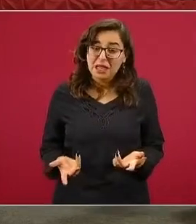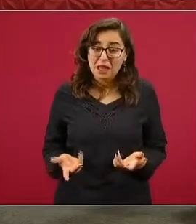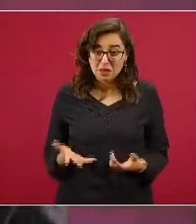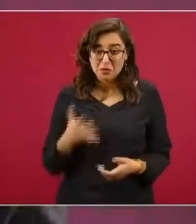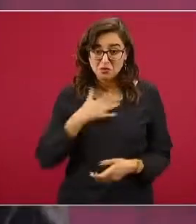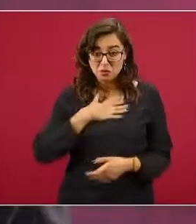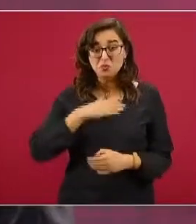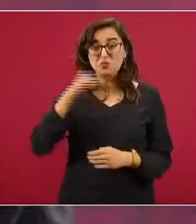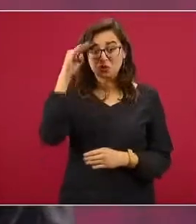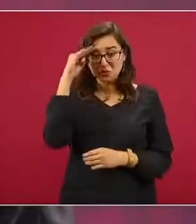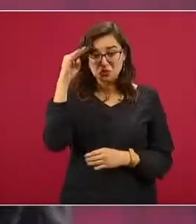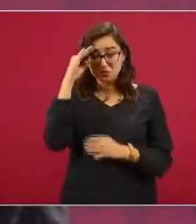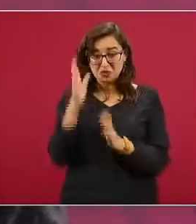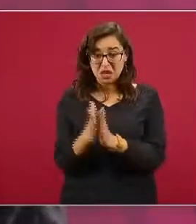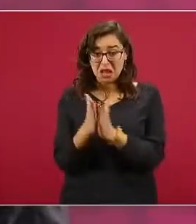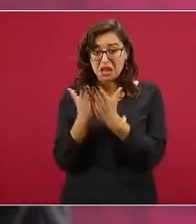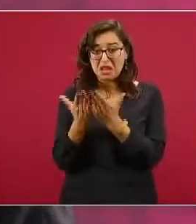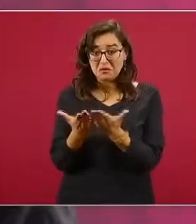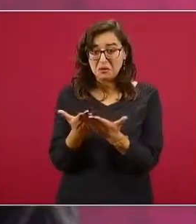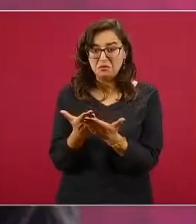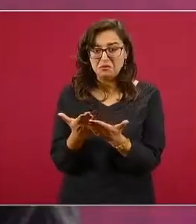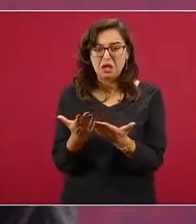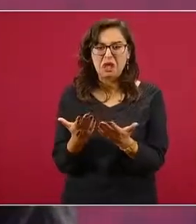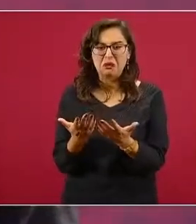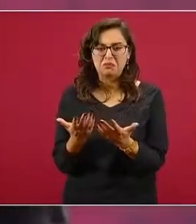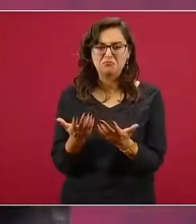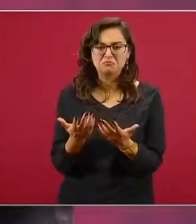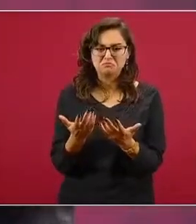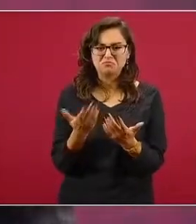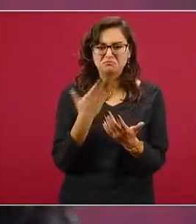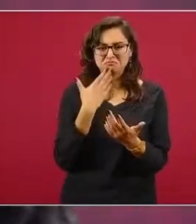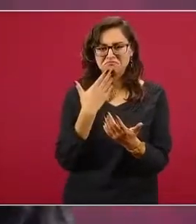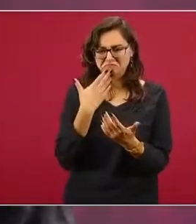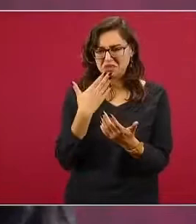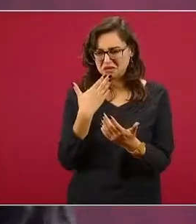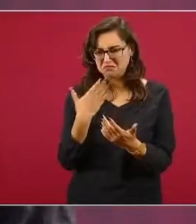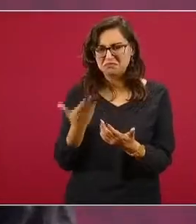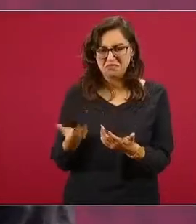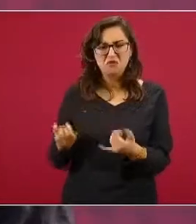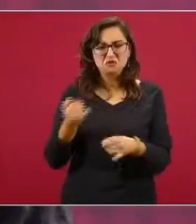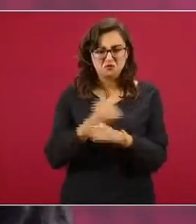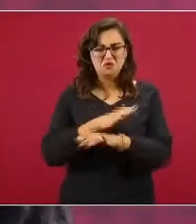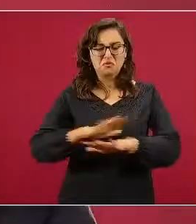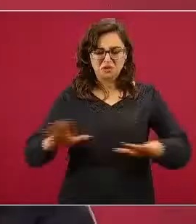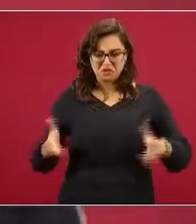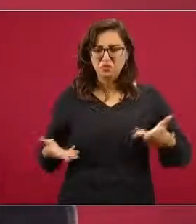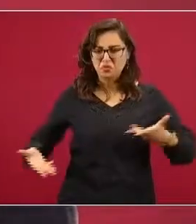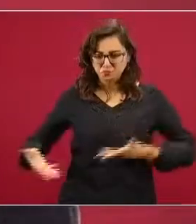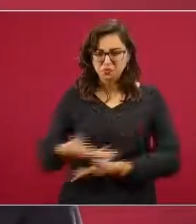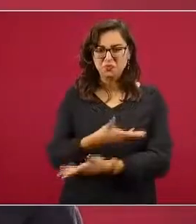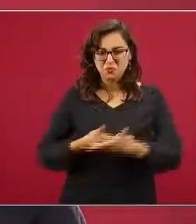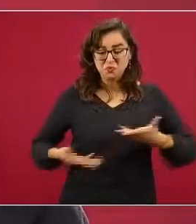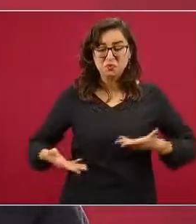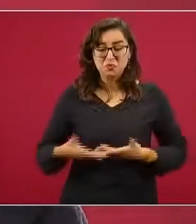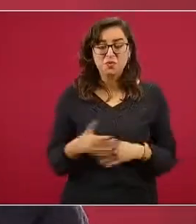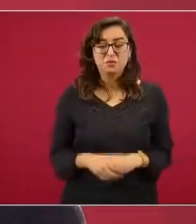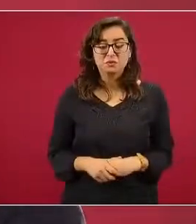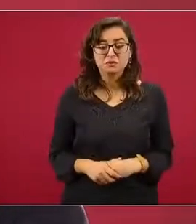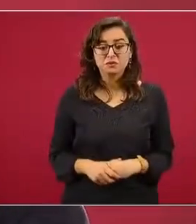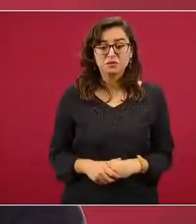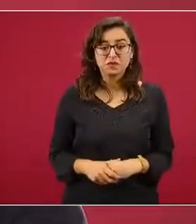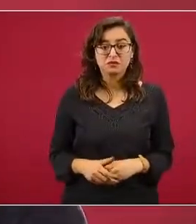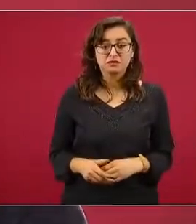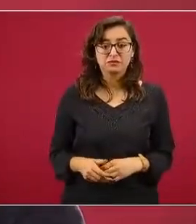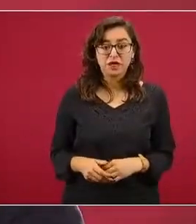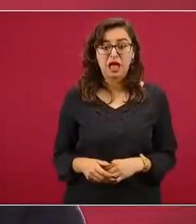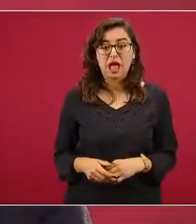es: uno, qué bueno que hay un esfuerzo por contribuir; dos, como ya sabíamos, contiene 14